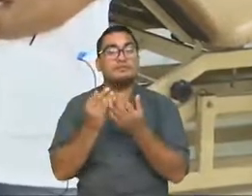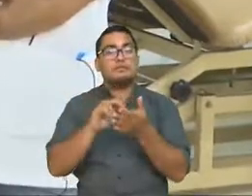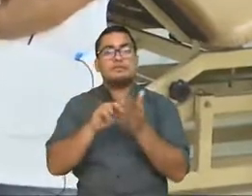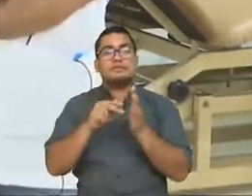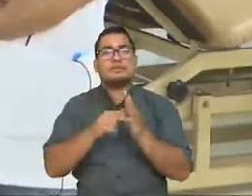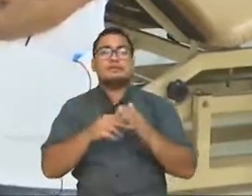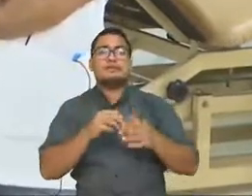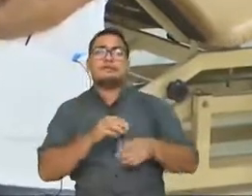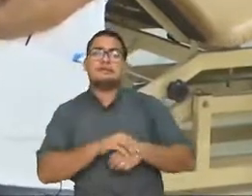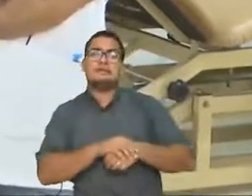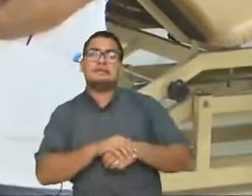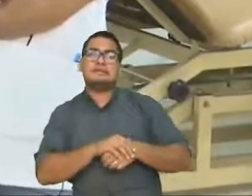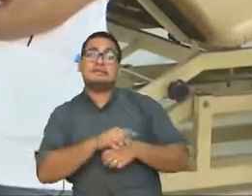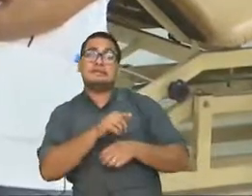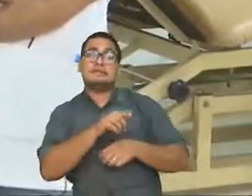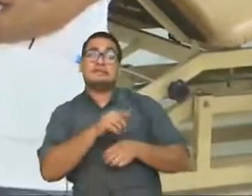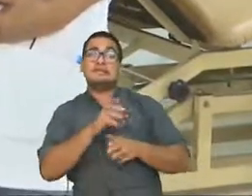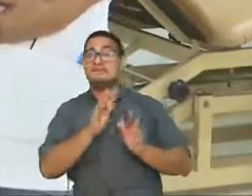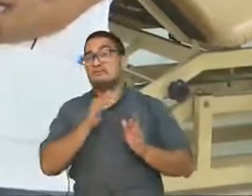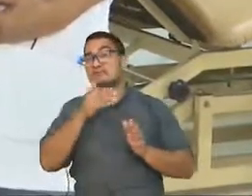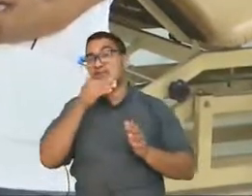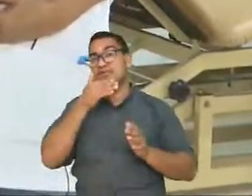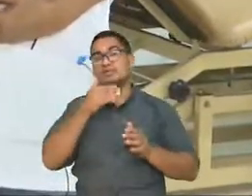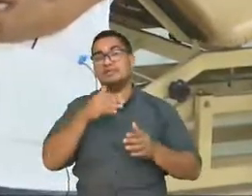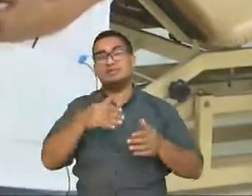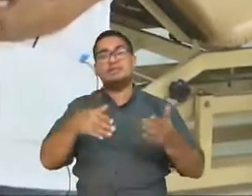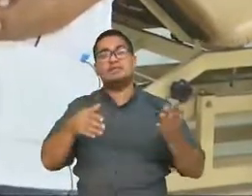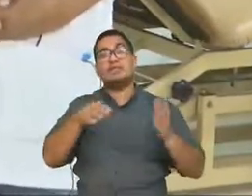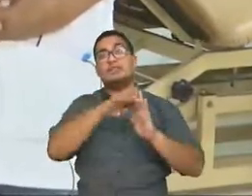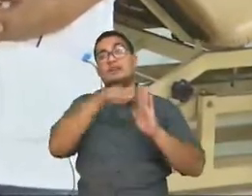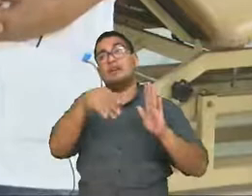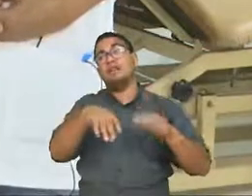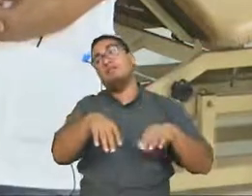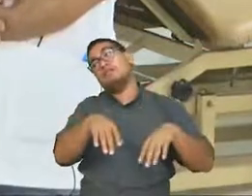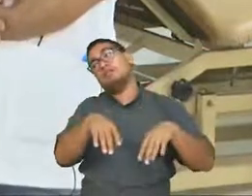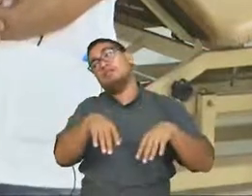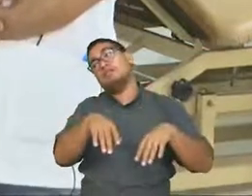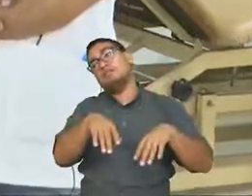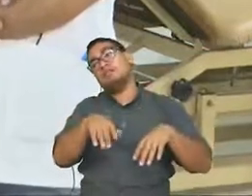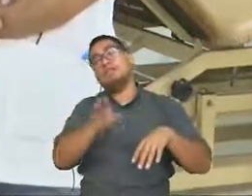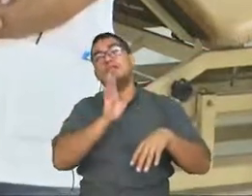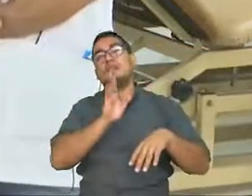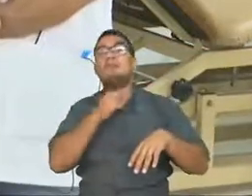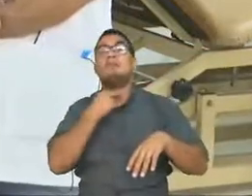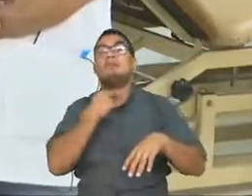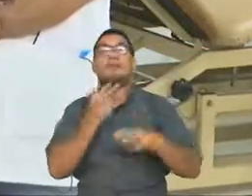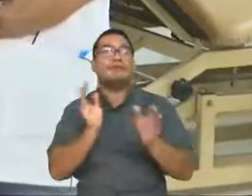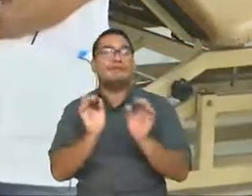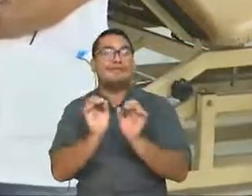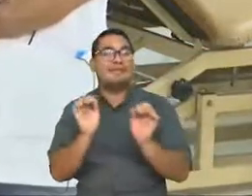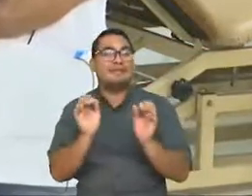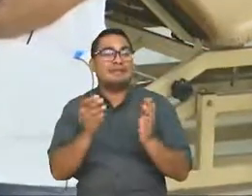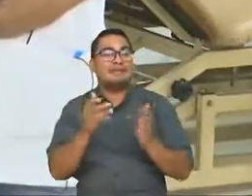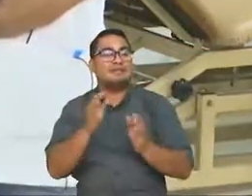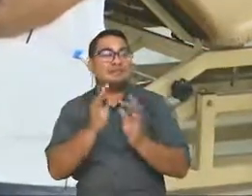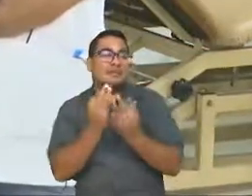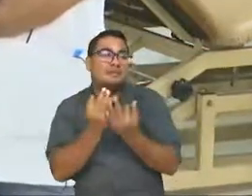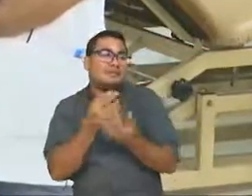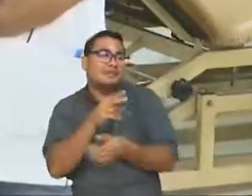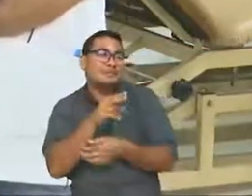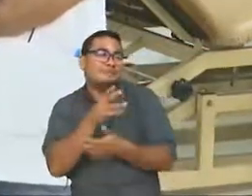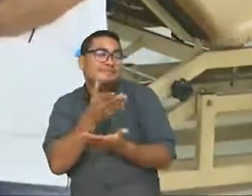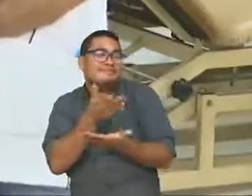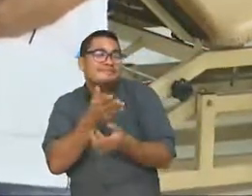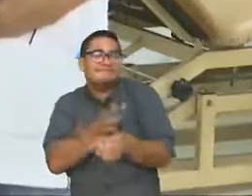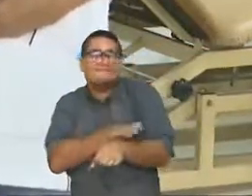ver a su familiar en camilla, sin movilidad, sin habla. O sea, es un sufrimiento no solo de él, sino que